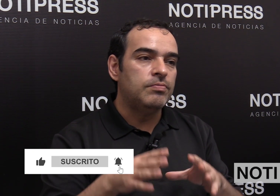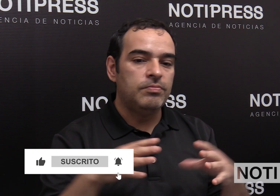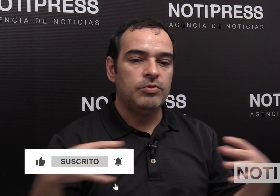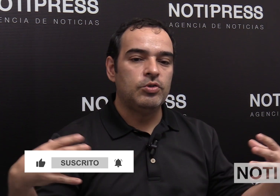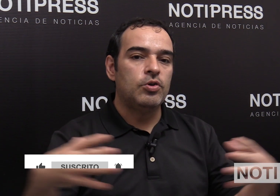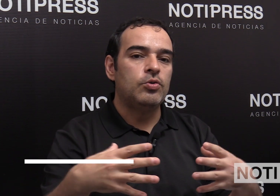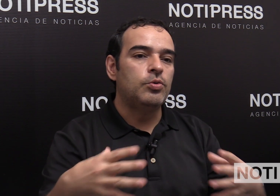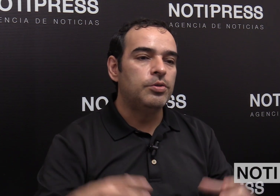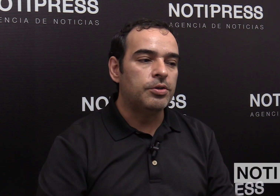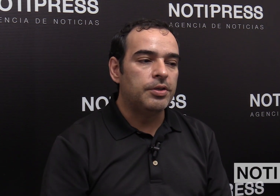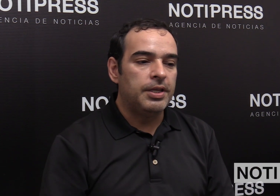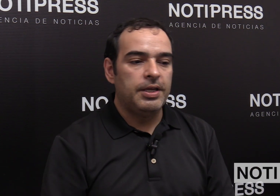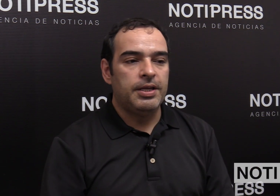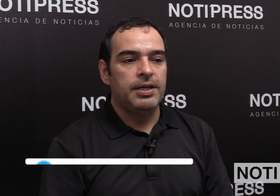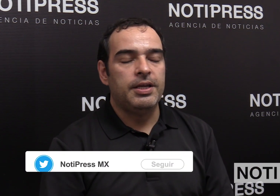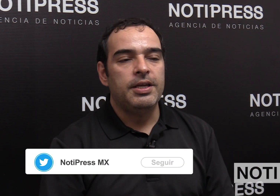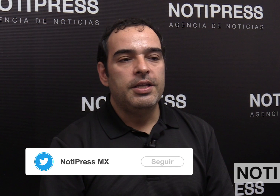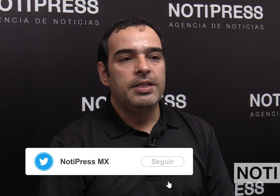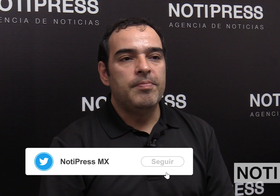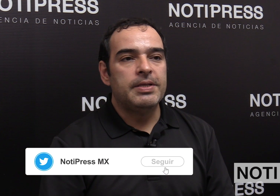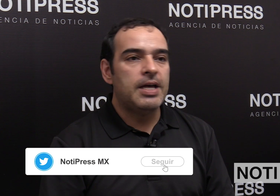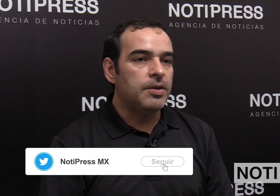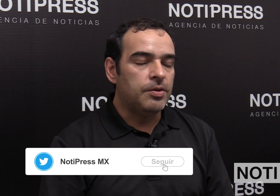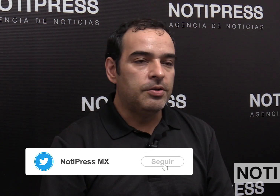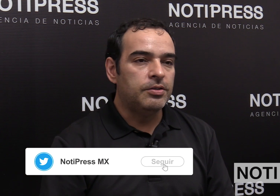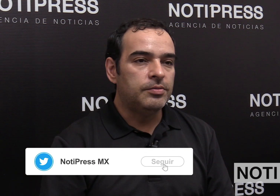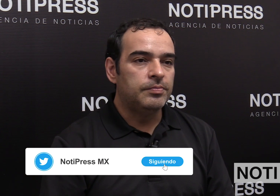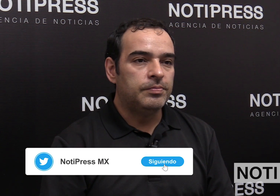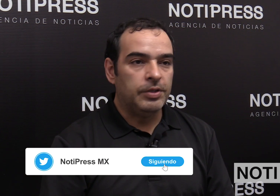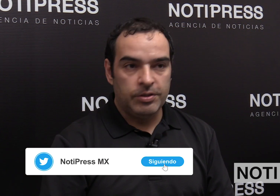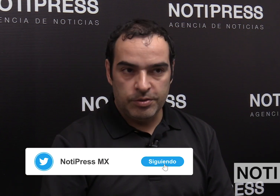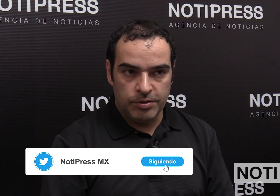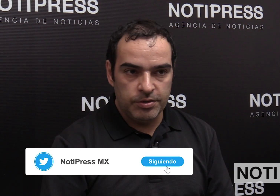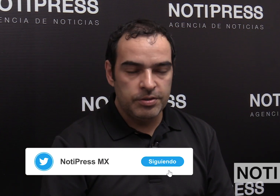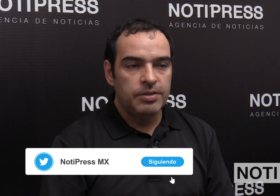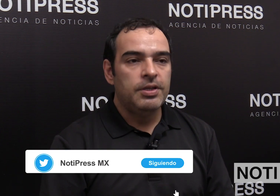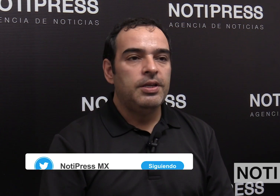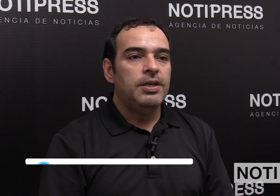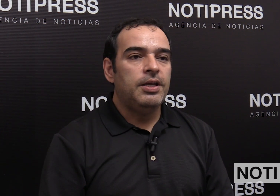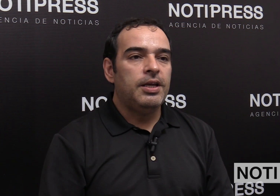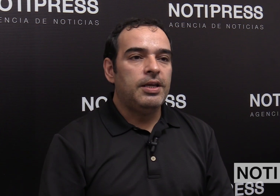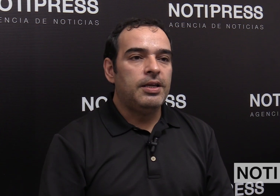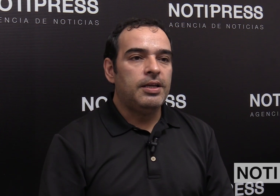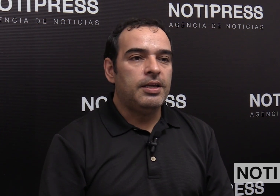de un conjunto de empresarios, ¿no? Sí, Poderosos.